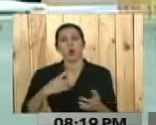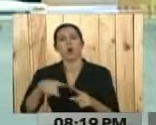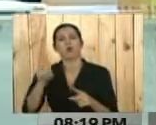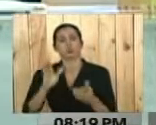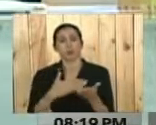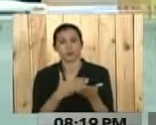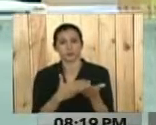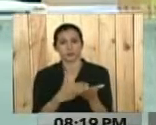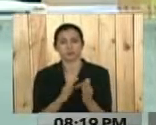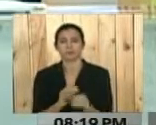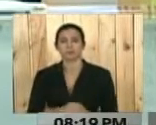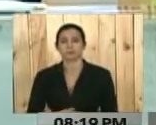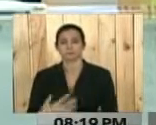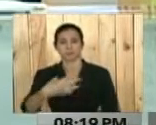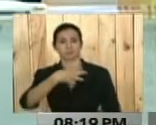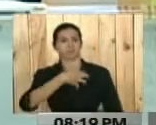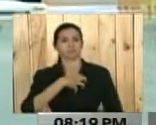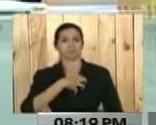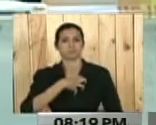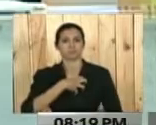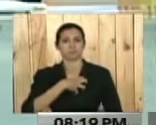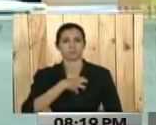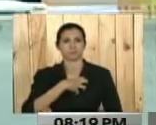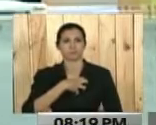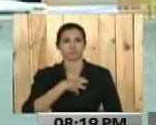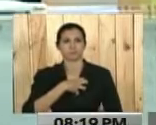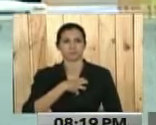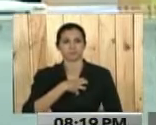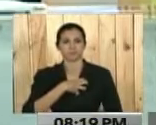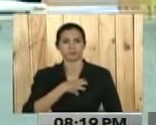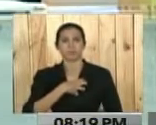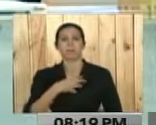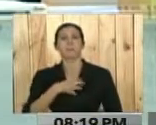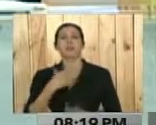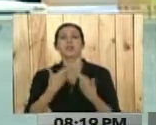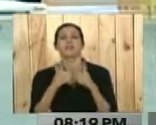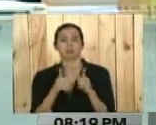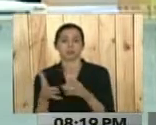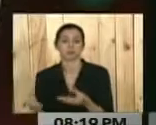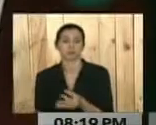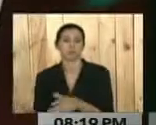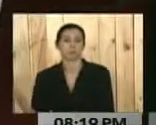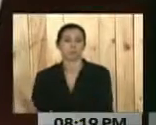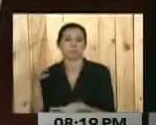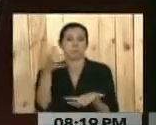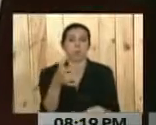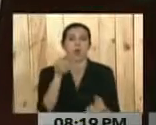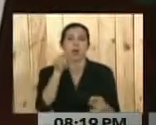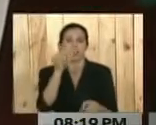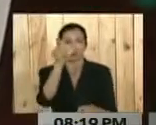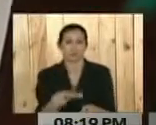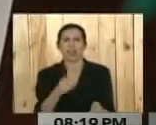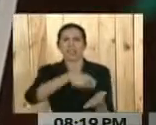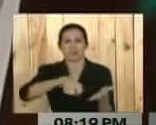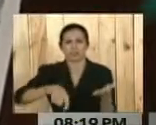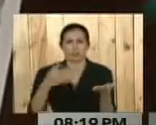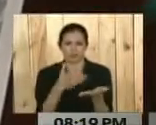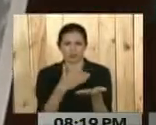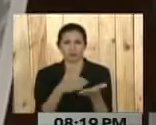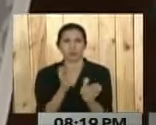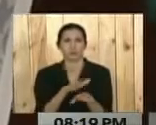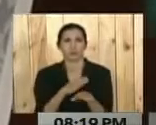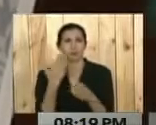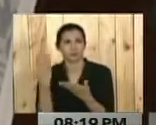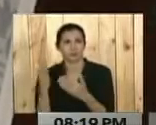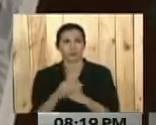es Premio Libertador al Pensamiento Crítico 2015 de este